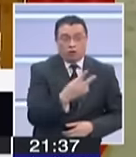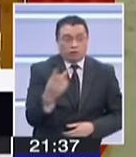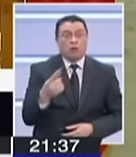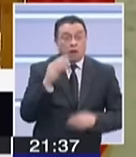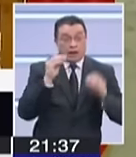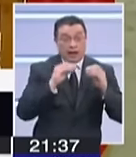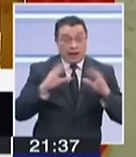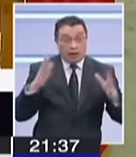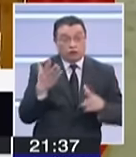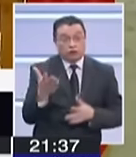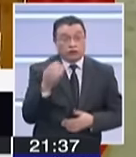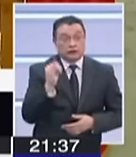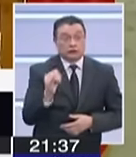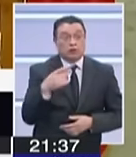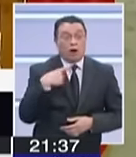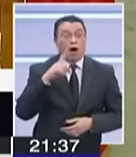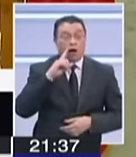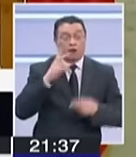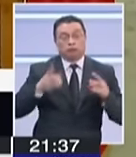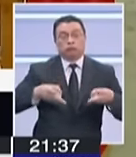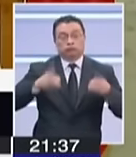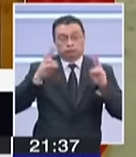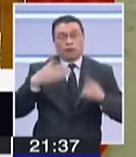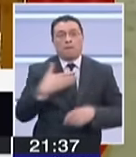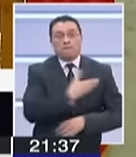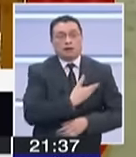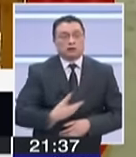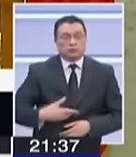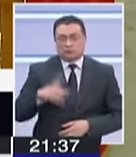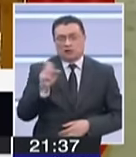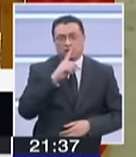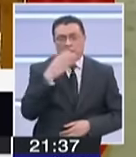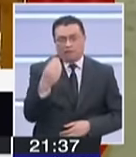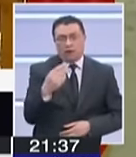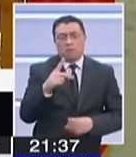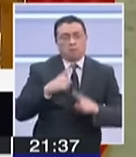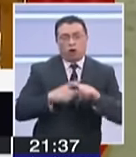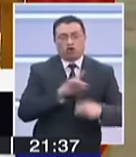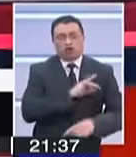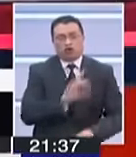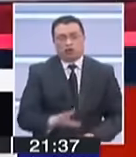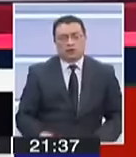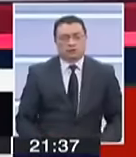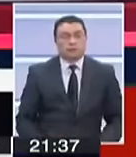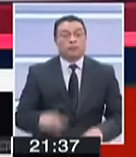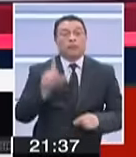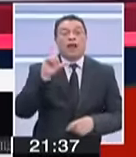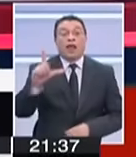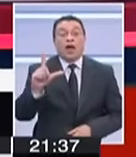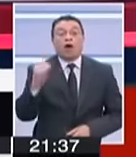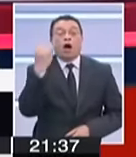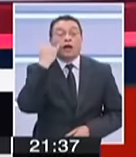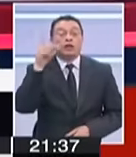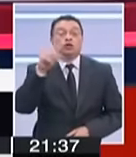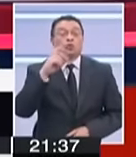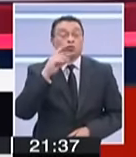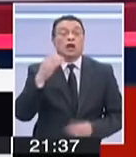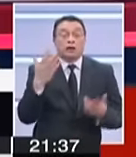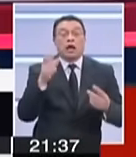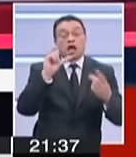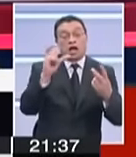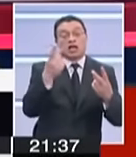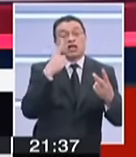diría claramente, ¿no es cierto?, estén dispuestos a ser candidatos presidenciales, me parece bien para el país. Lagos e Insulza ya en carrera, Alejandro